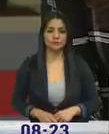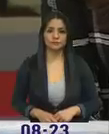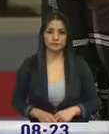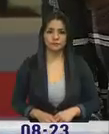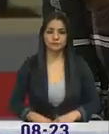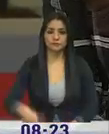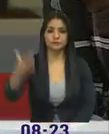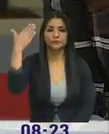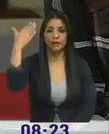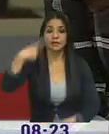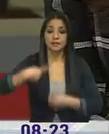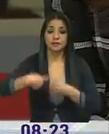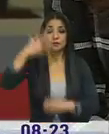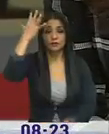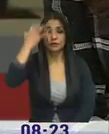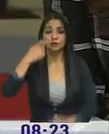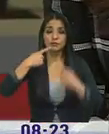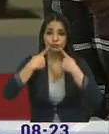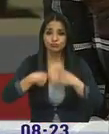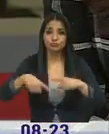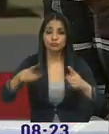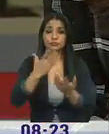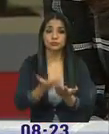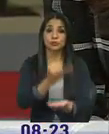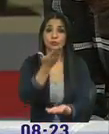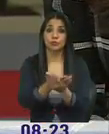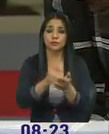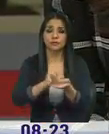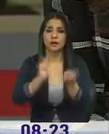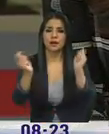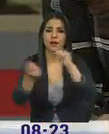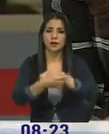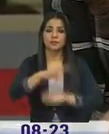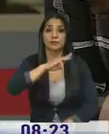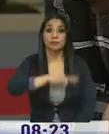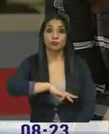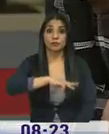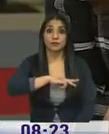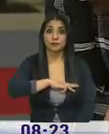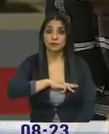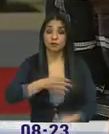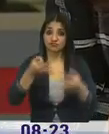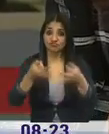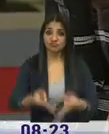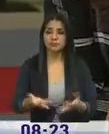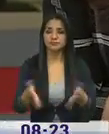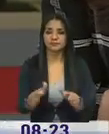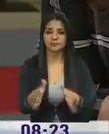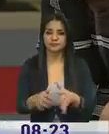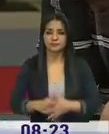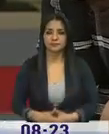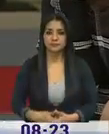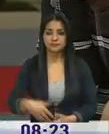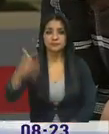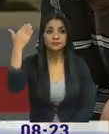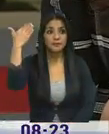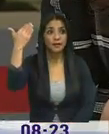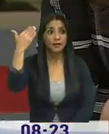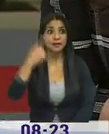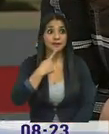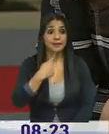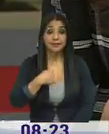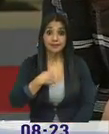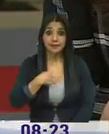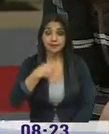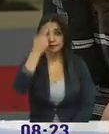Y el alcalde de Quito, Mauricio Rodas, anunció que su propuesta de reestructuración municipal no se ejecutará. El burgomaestre argumentó que la